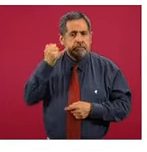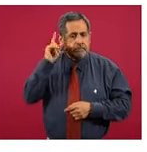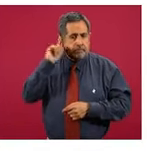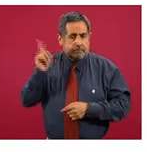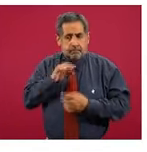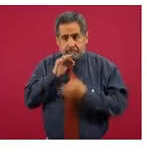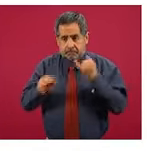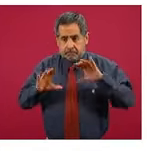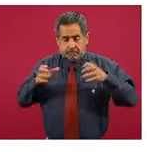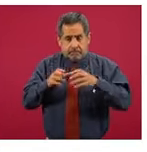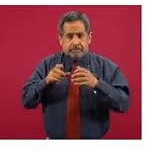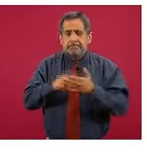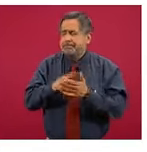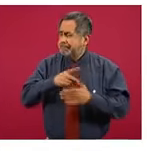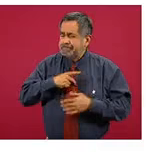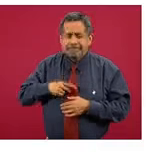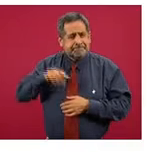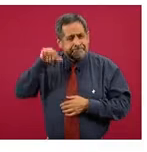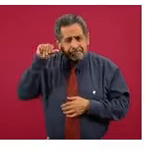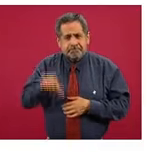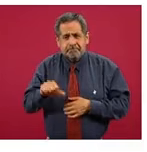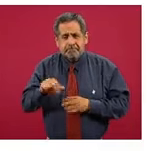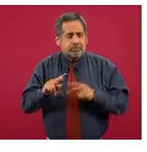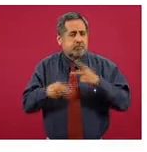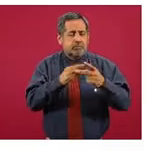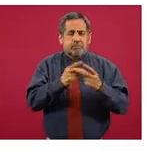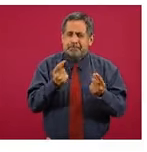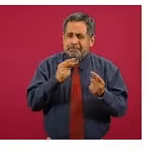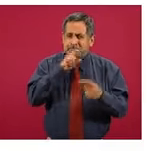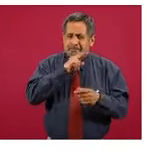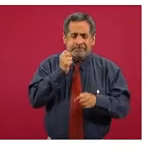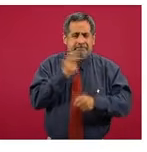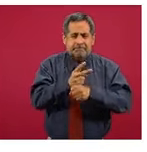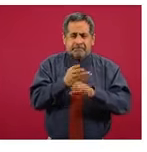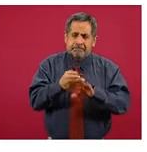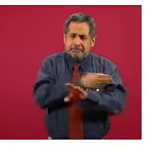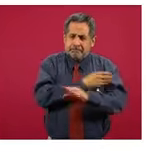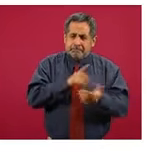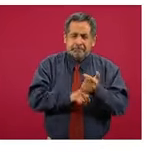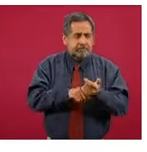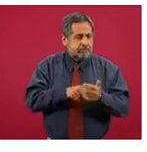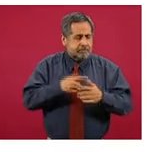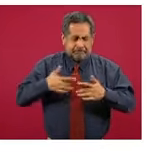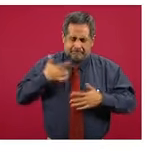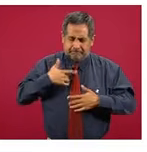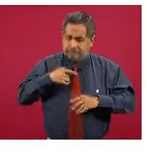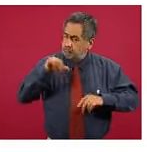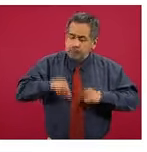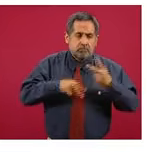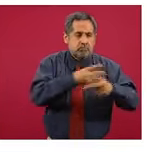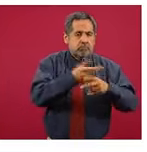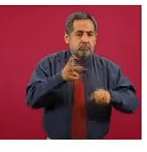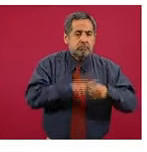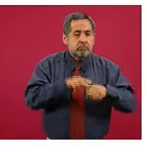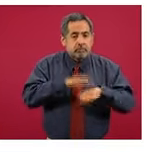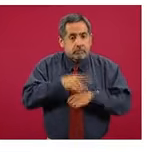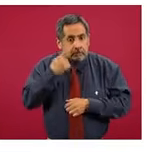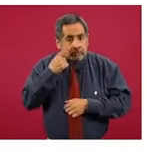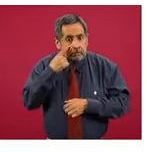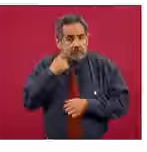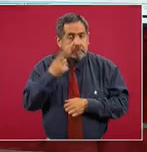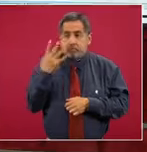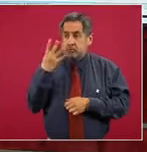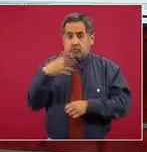Zacatecas, tienen que entender que hay que buscar atención tempranamente, porque en estos estados vemos un incremento en las últimas